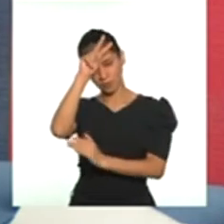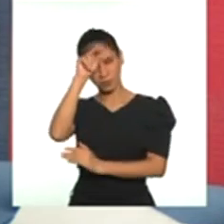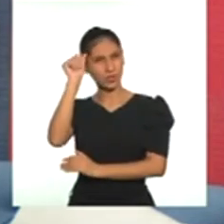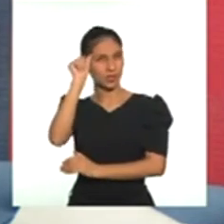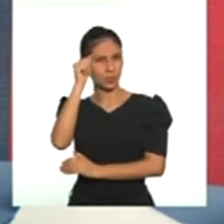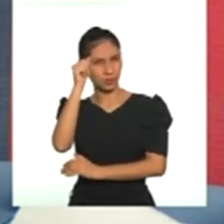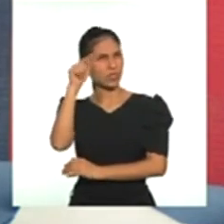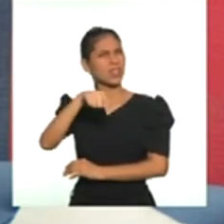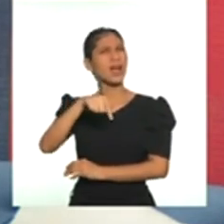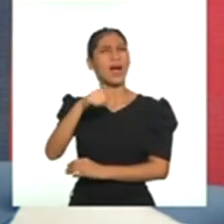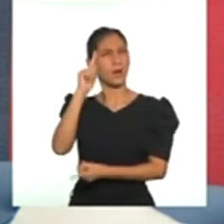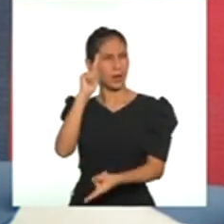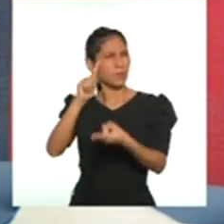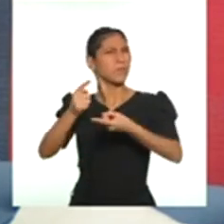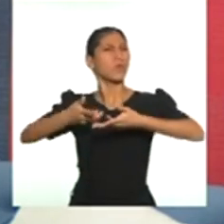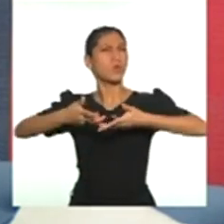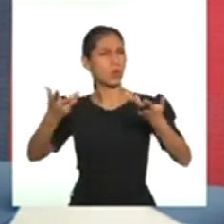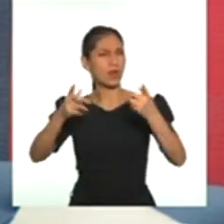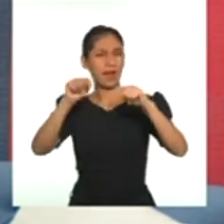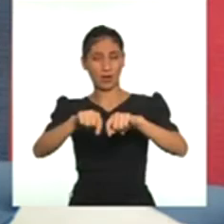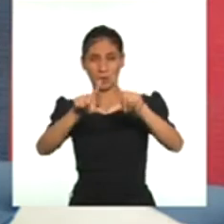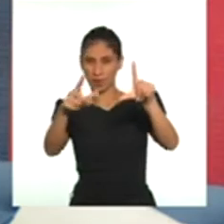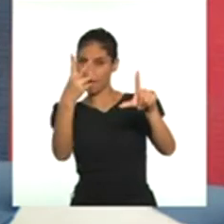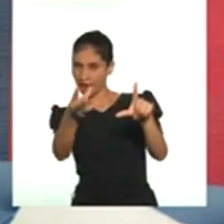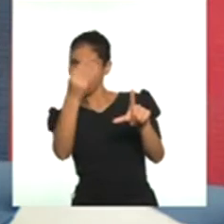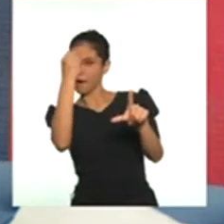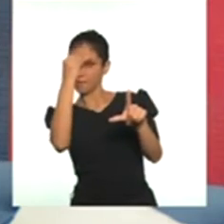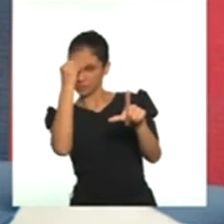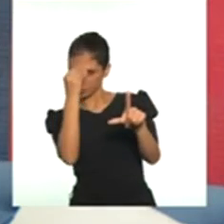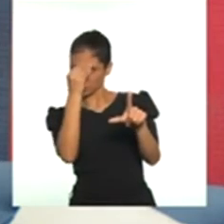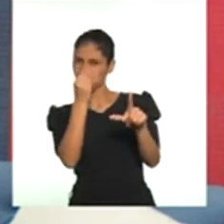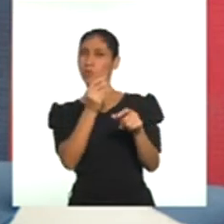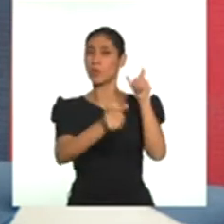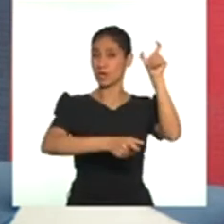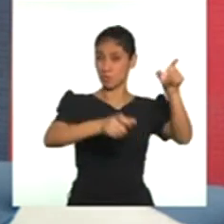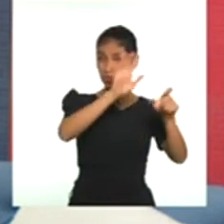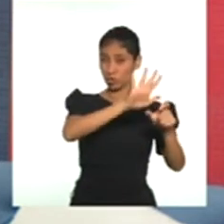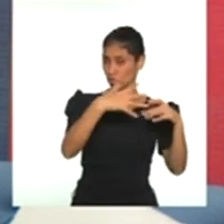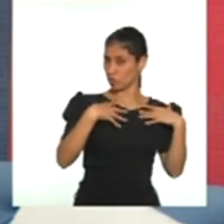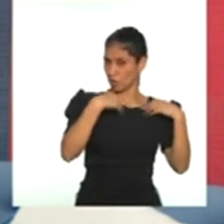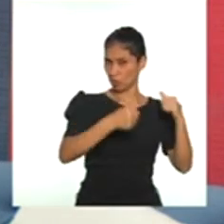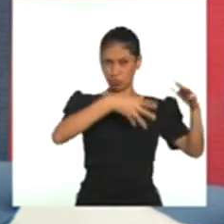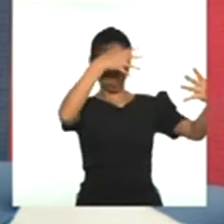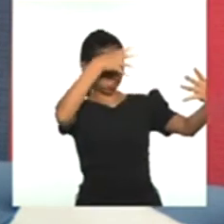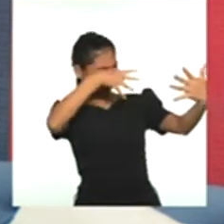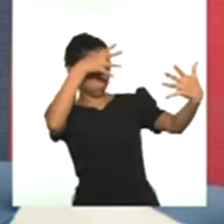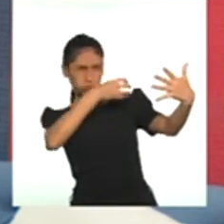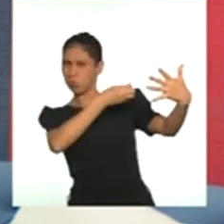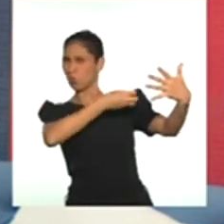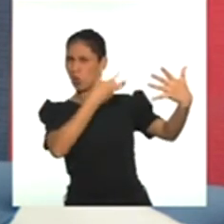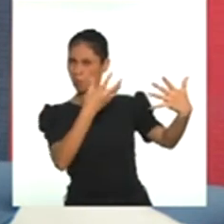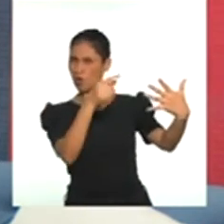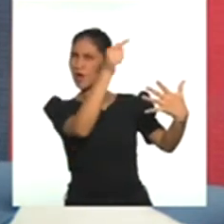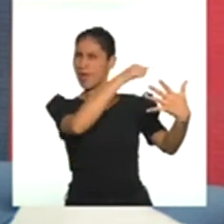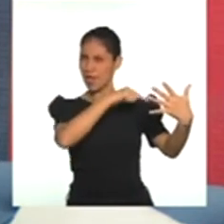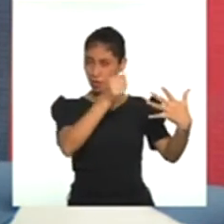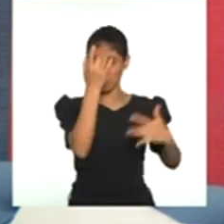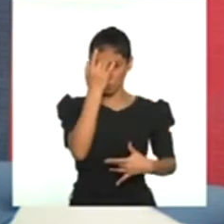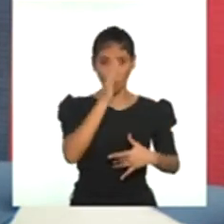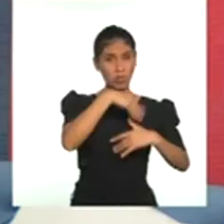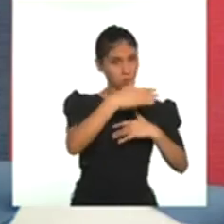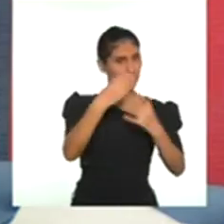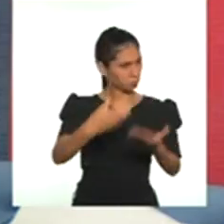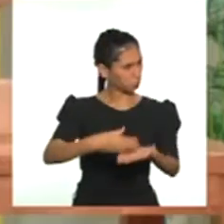Perú! Recuerden el propósito de este programa, conocer cómo se ha investigado la salud de las peruanas y los peruanos desde el uso de la